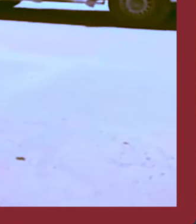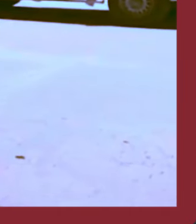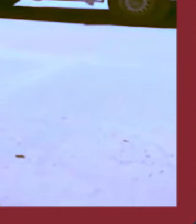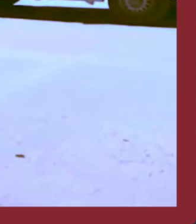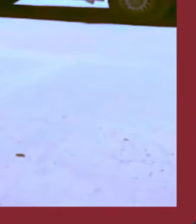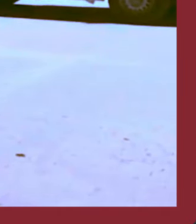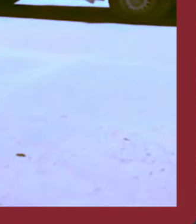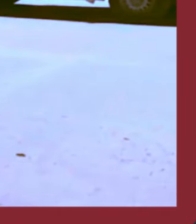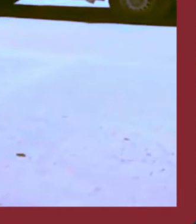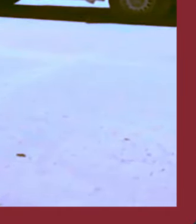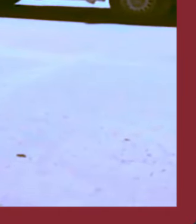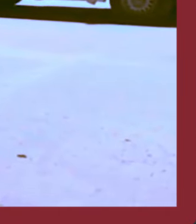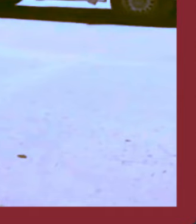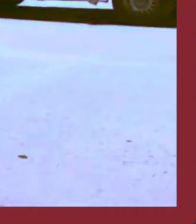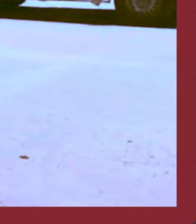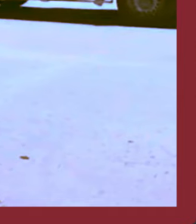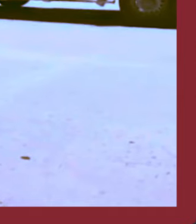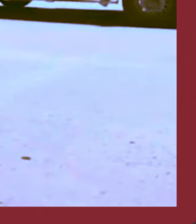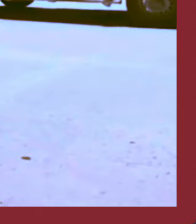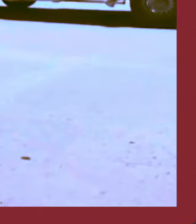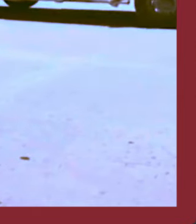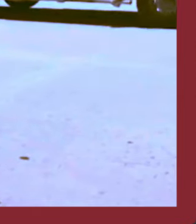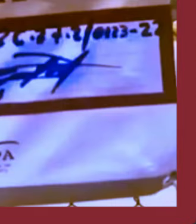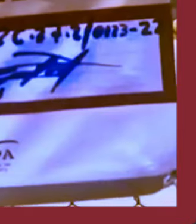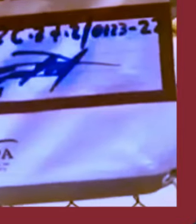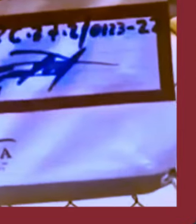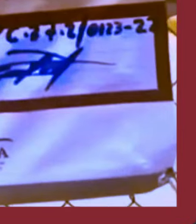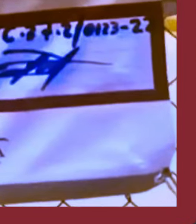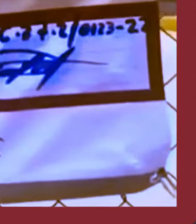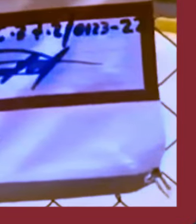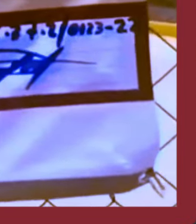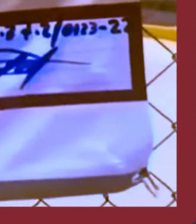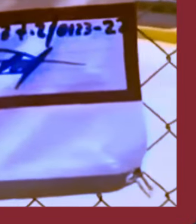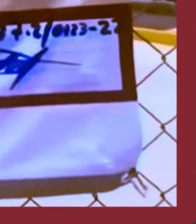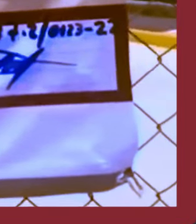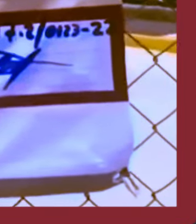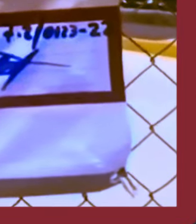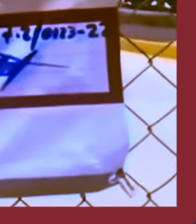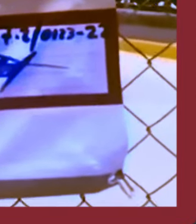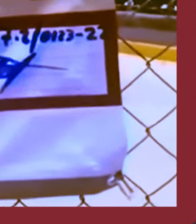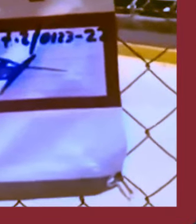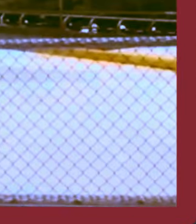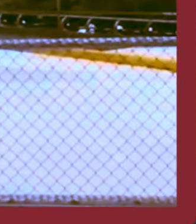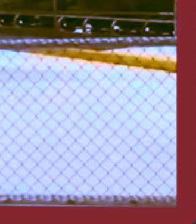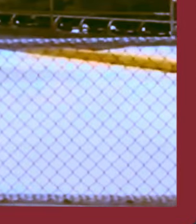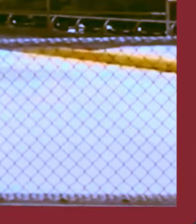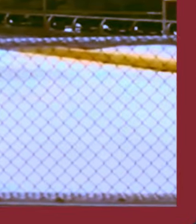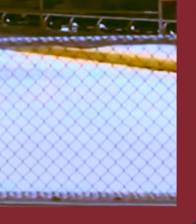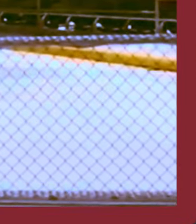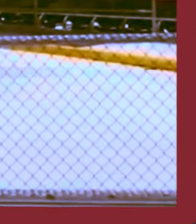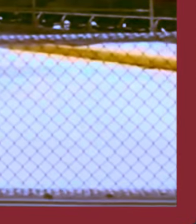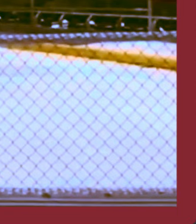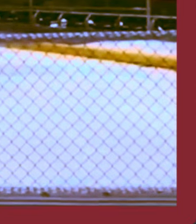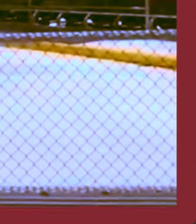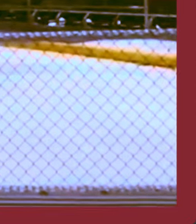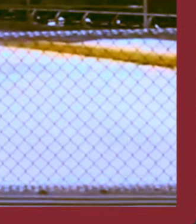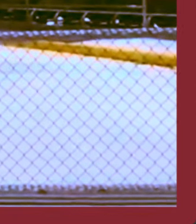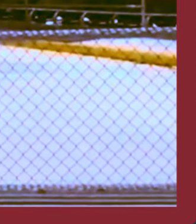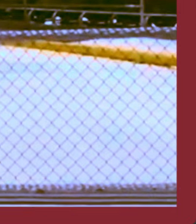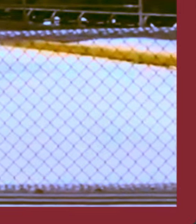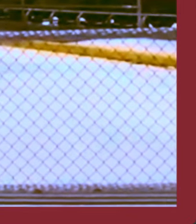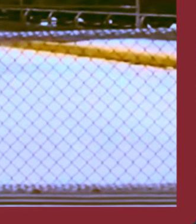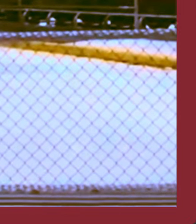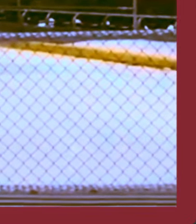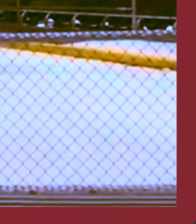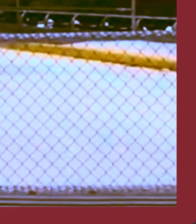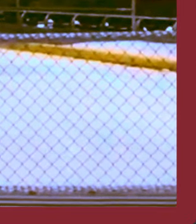había realizado una sobreexplotación de roca caliza en términos de superficie y temporalidad, lo que llevó a la imposición de una clausura y